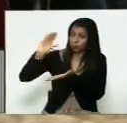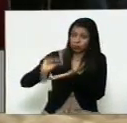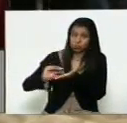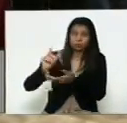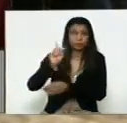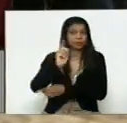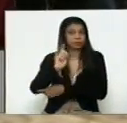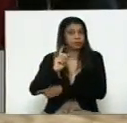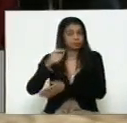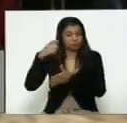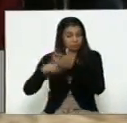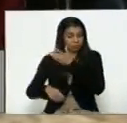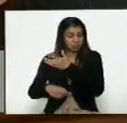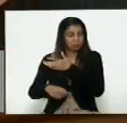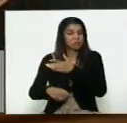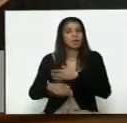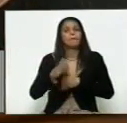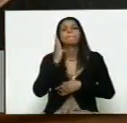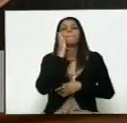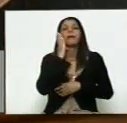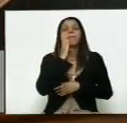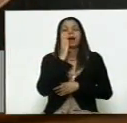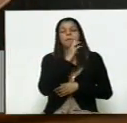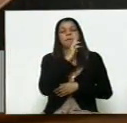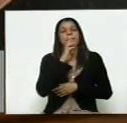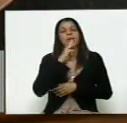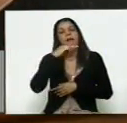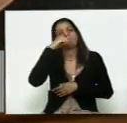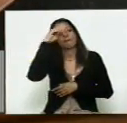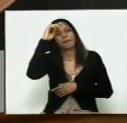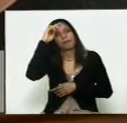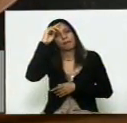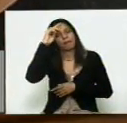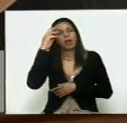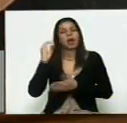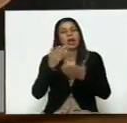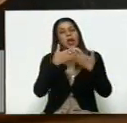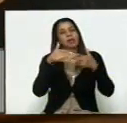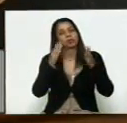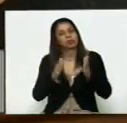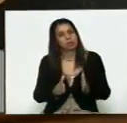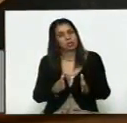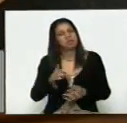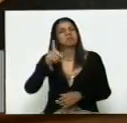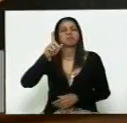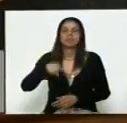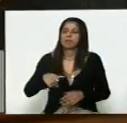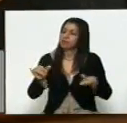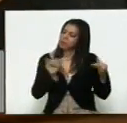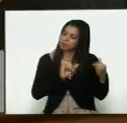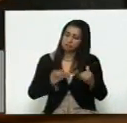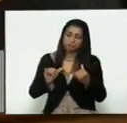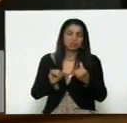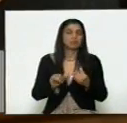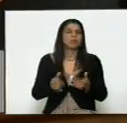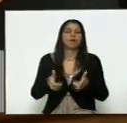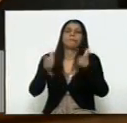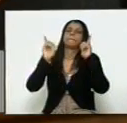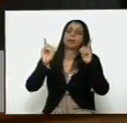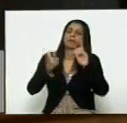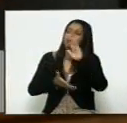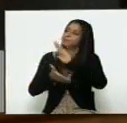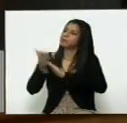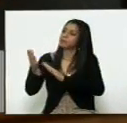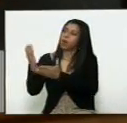trabajo. Las madres y los padres en condición de estudiantes también disfrutarán de los permisos y